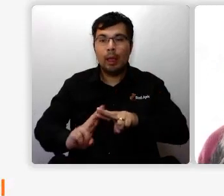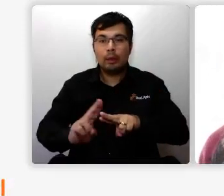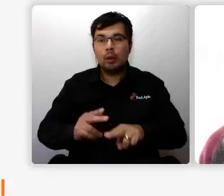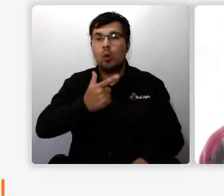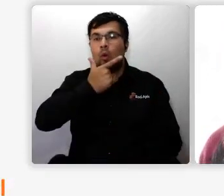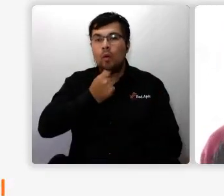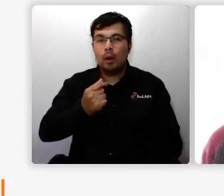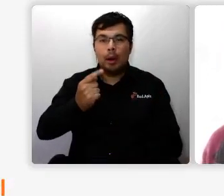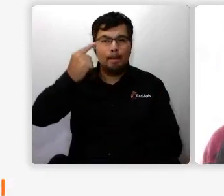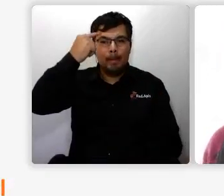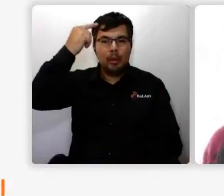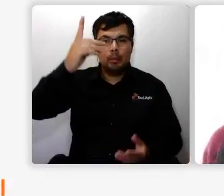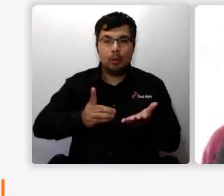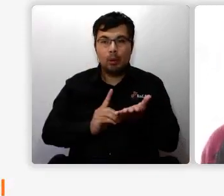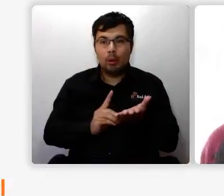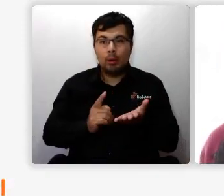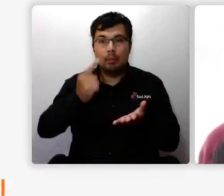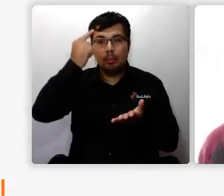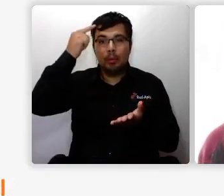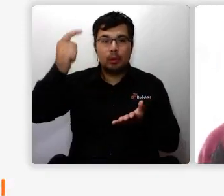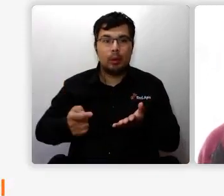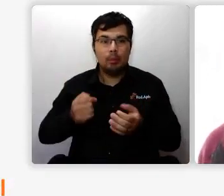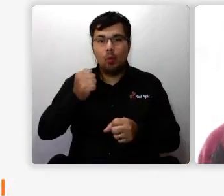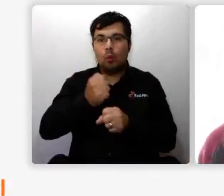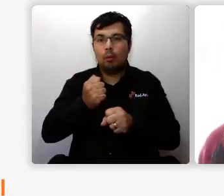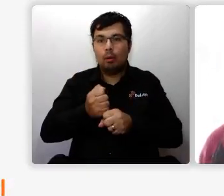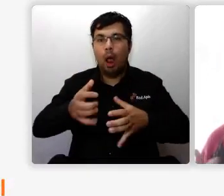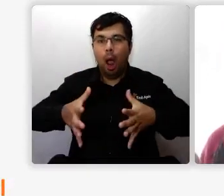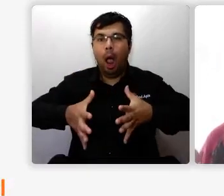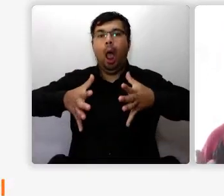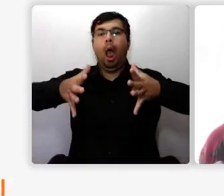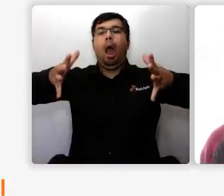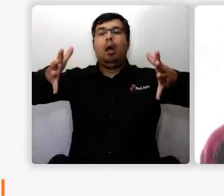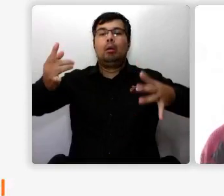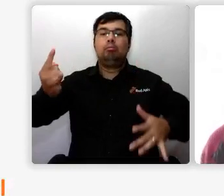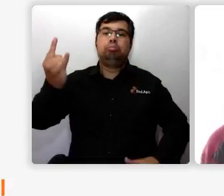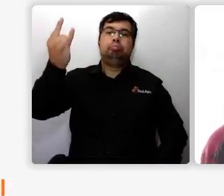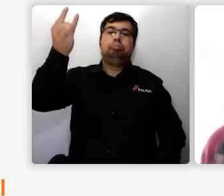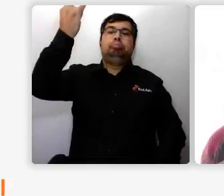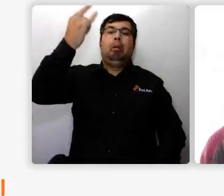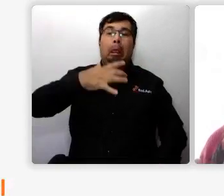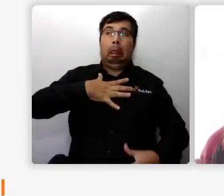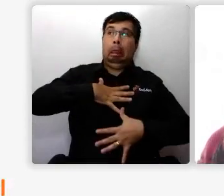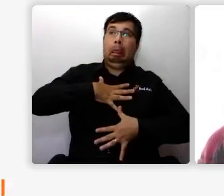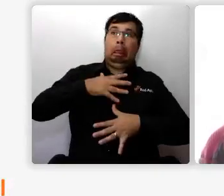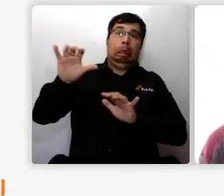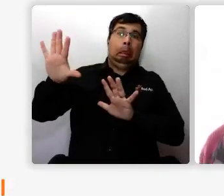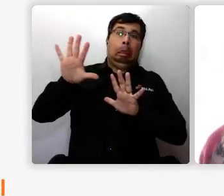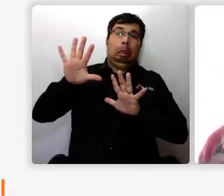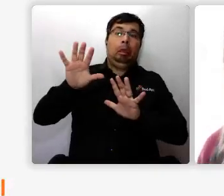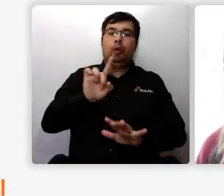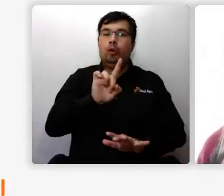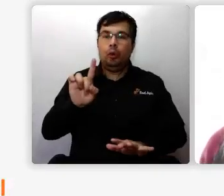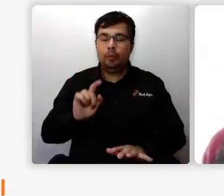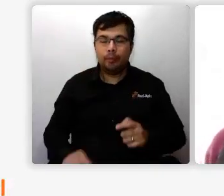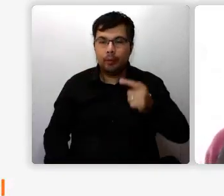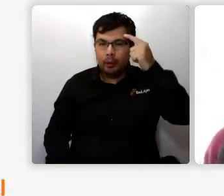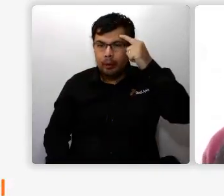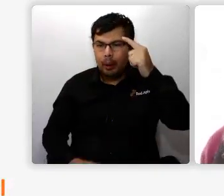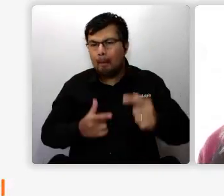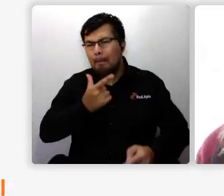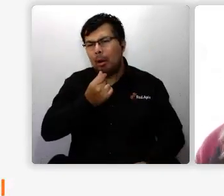pensamos a veces que es una tarea gigantesca, y es algo que de alguna manera nos asusta, pero tenemos que pensar que es más simple lo que